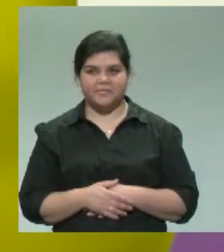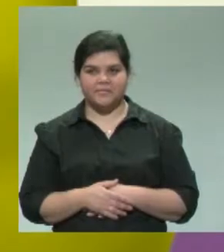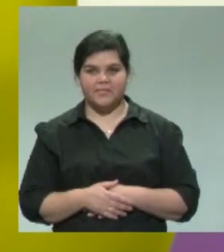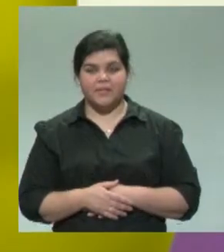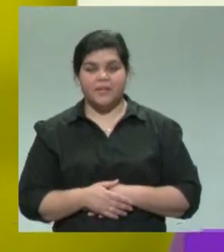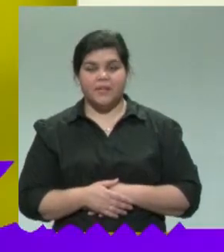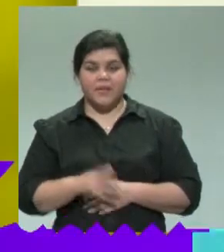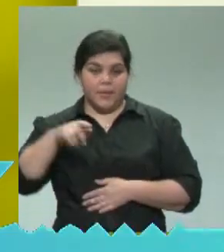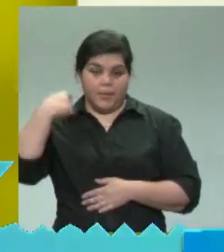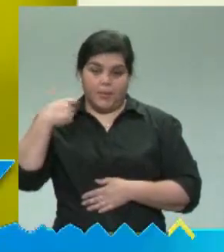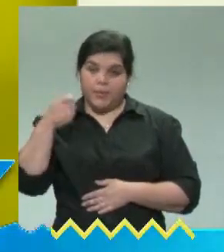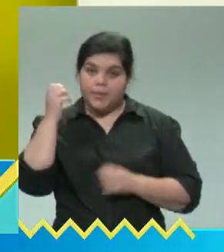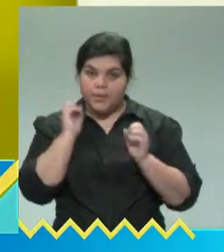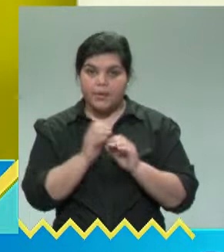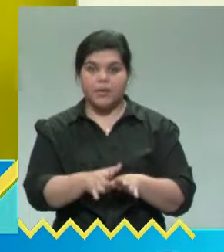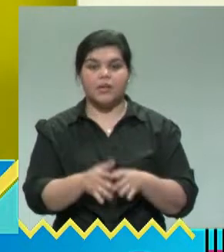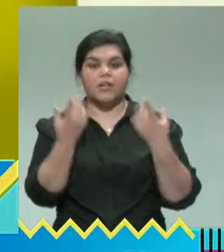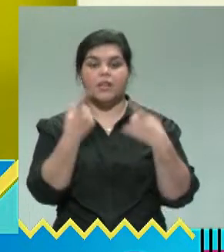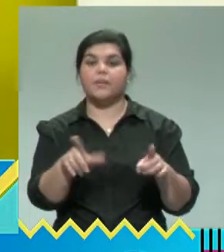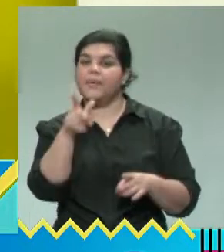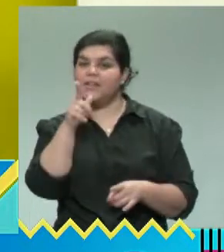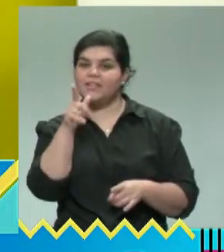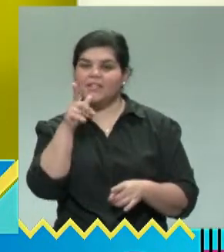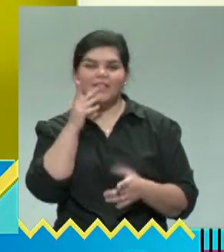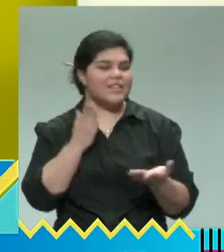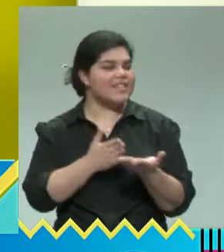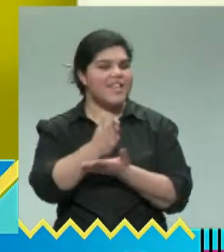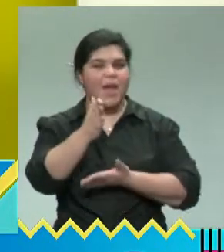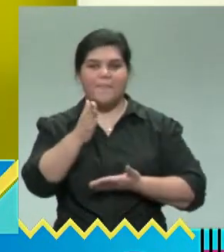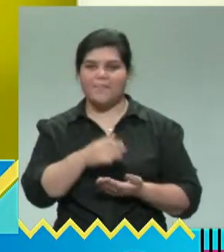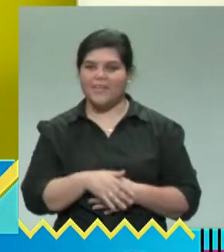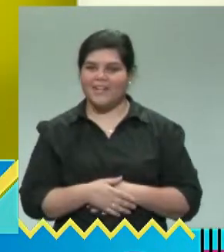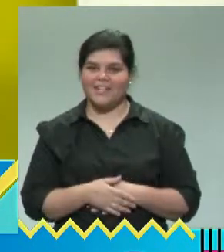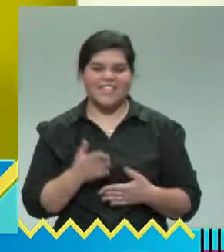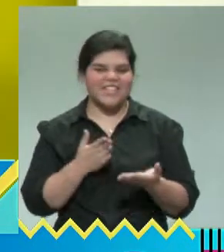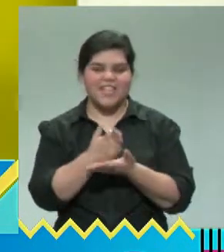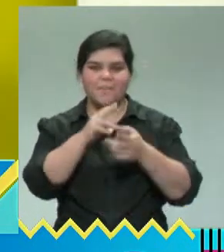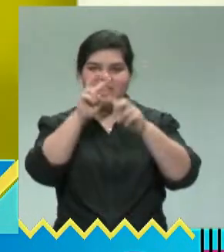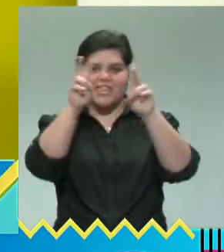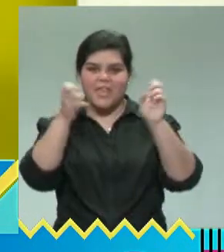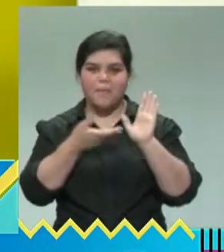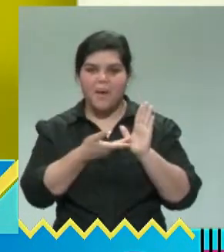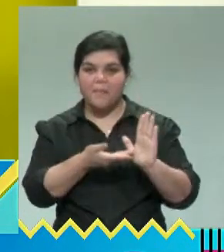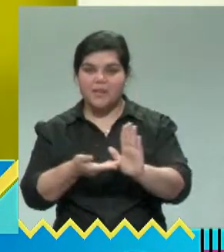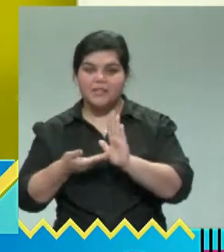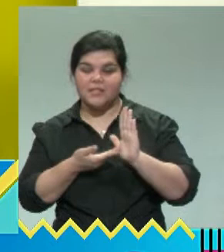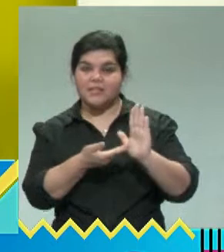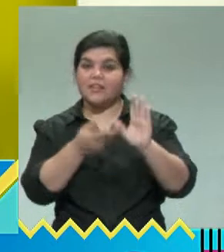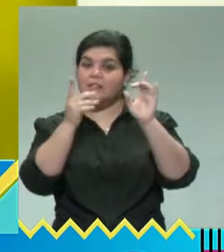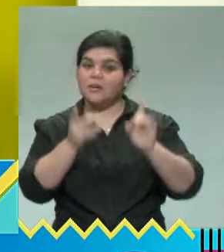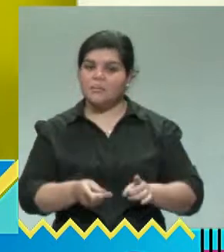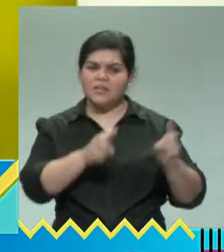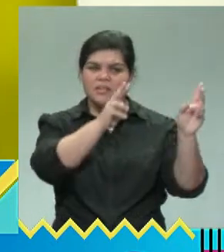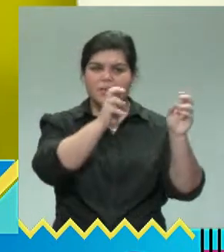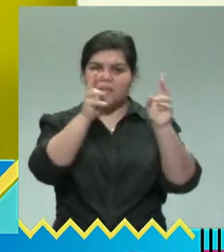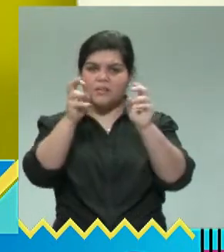Bien, el clip de inicio de Distintos Parecidos siempre dándole un marco sí, de presentación al tema y por supuesto también abordándolo de distintas maneras. Y en